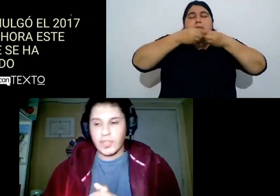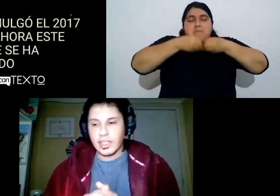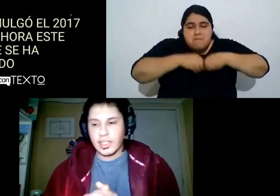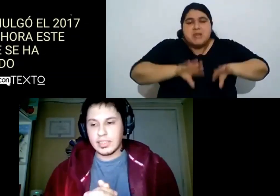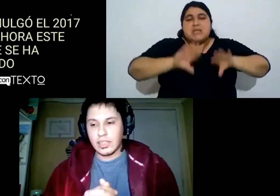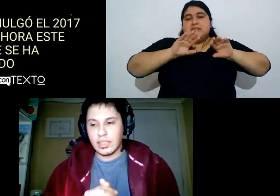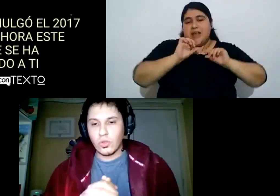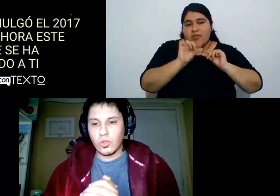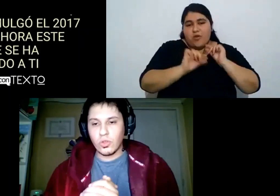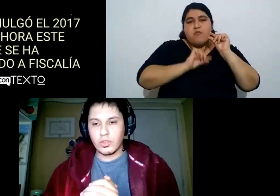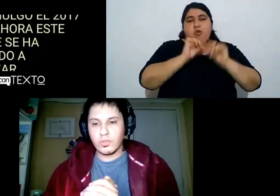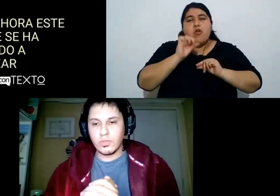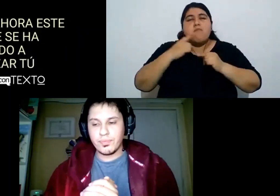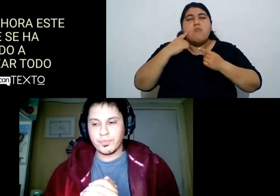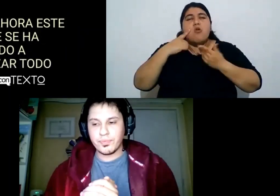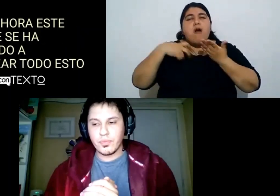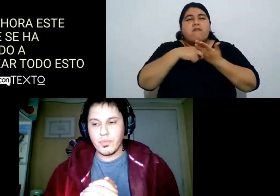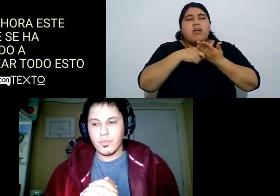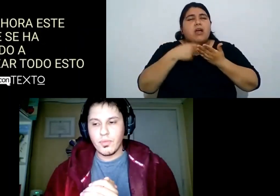a fiscalizar todo esto,